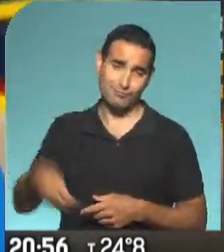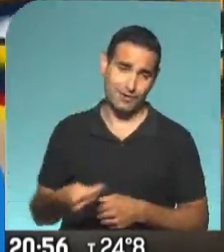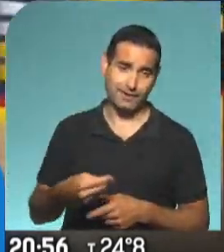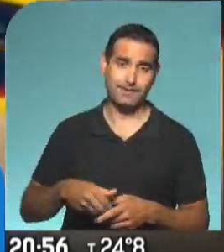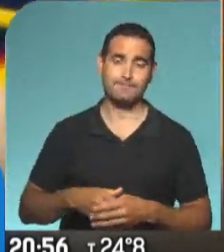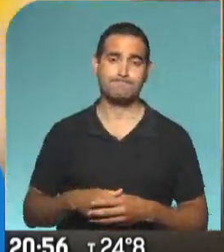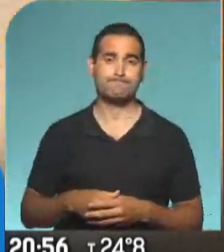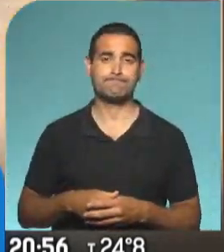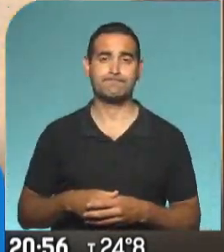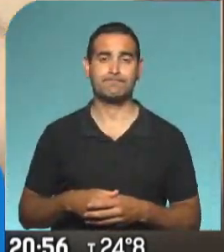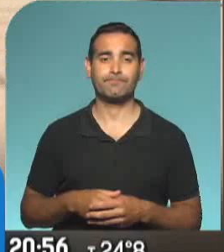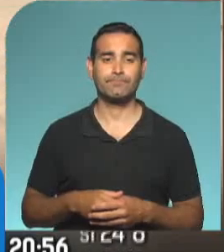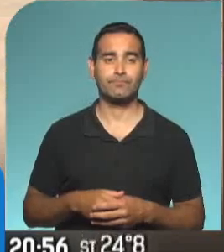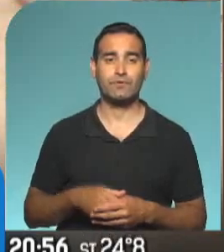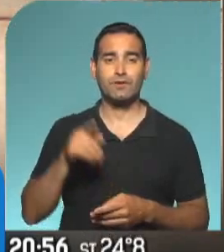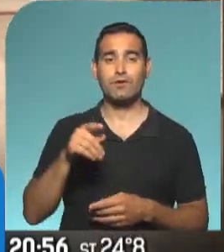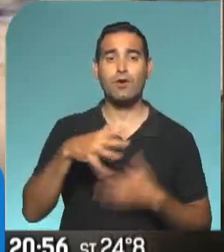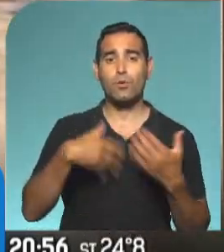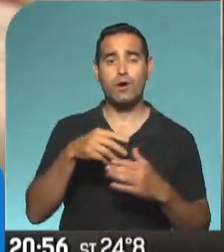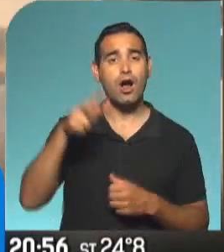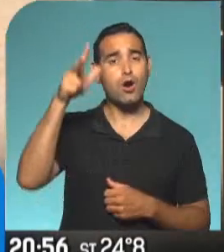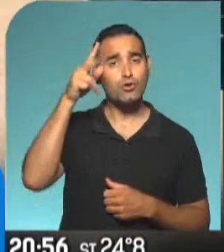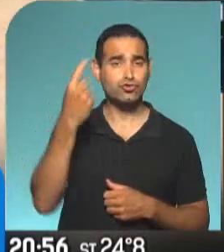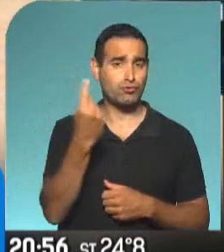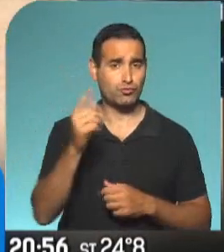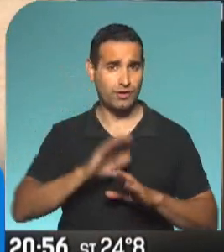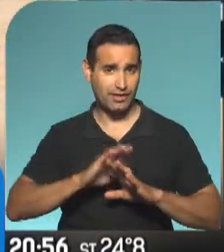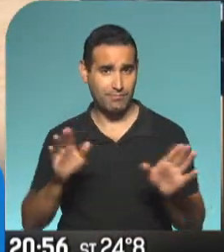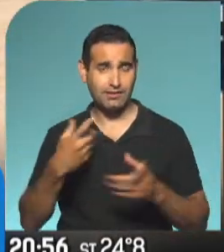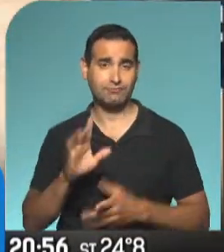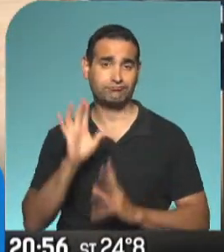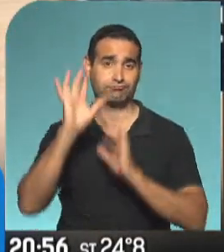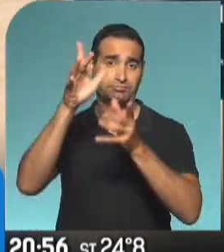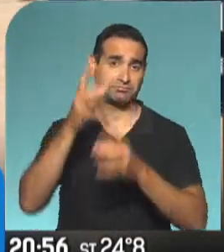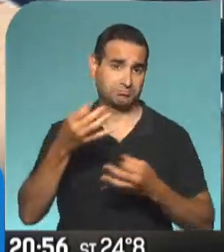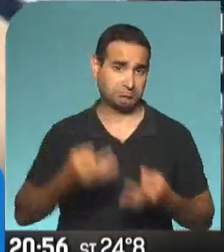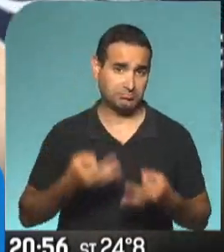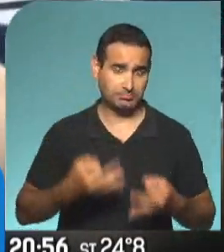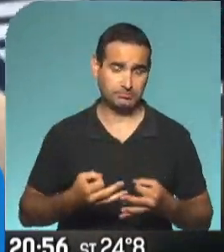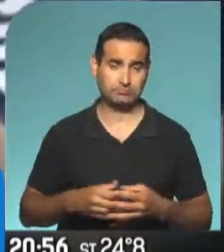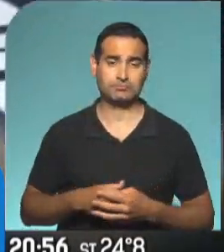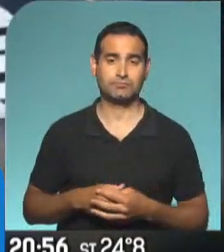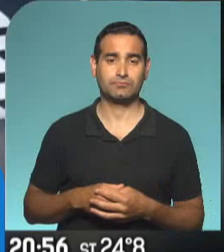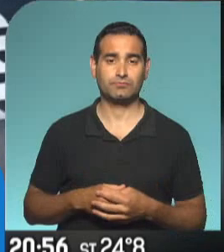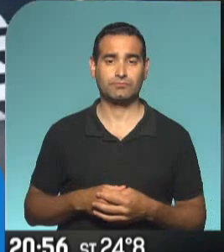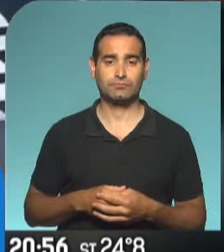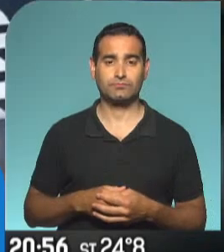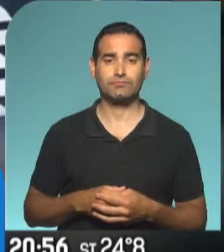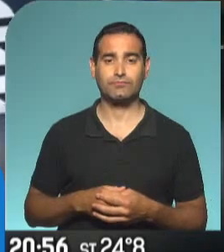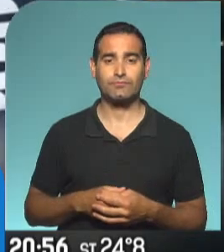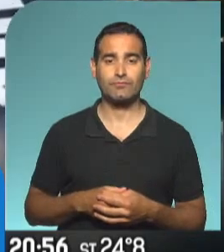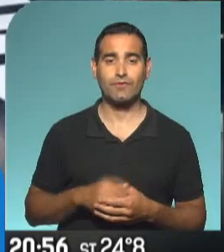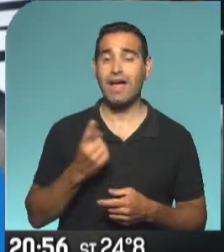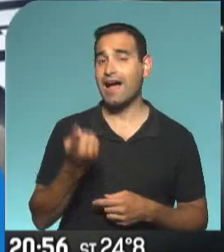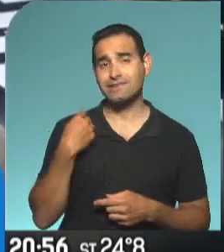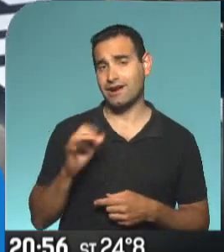Facu no pudo hacer pie, jugó 8 minutos tan solo, marcó un triple, esto es un buen antecedente, en tan pocos minutos en el primer partido. Ayer no pudo